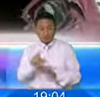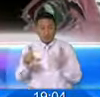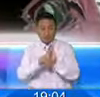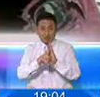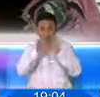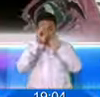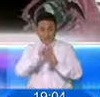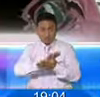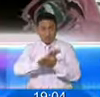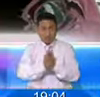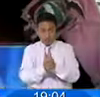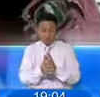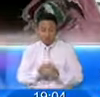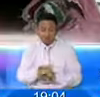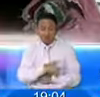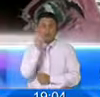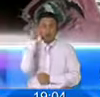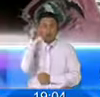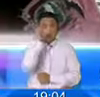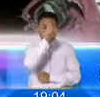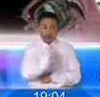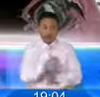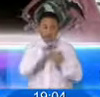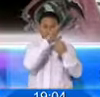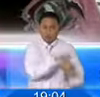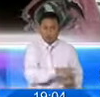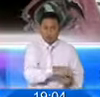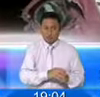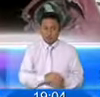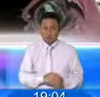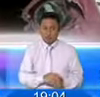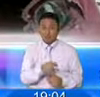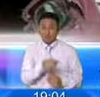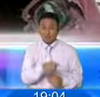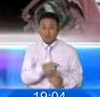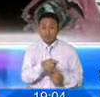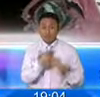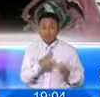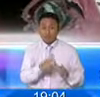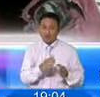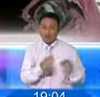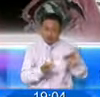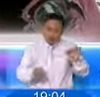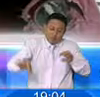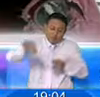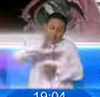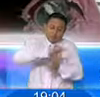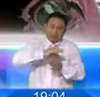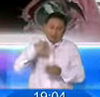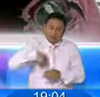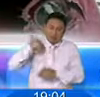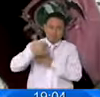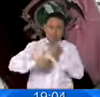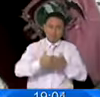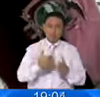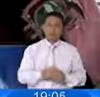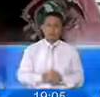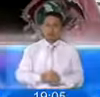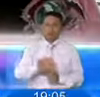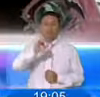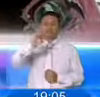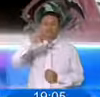ley, se vulneraron derechos ciudadanos y que estos han sido resarcidos en el debido proceso. Carlos